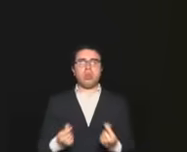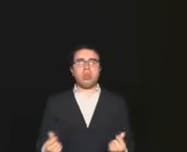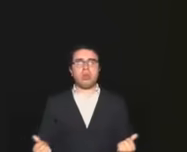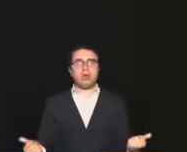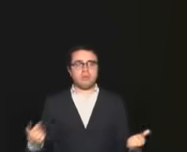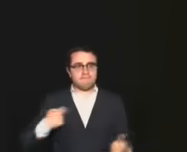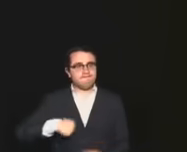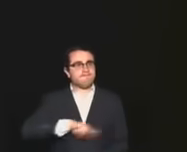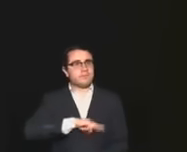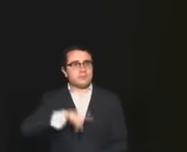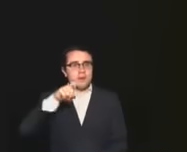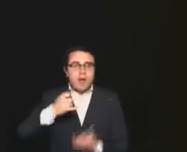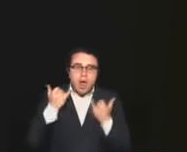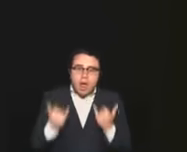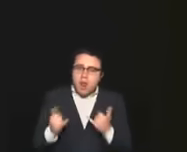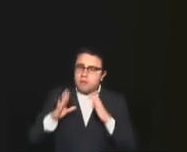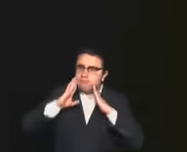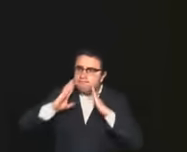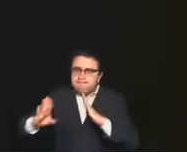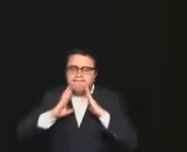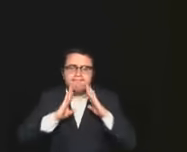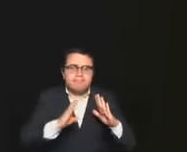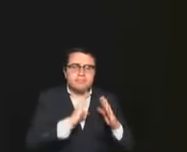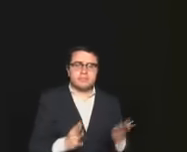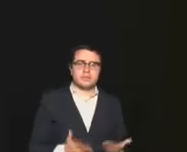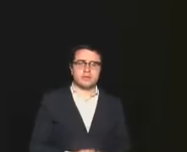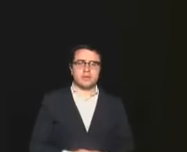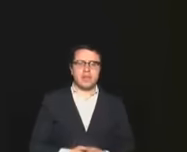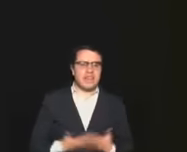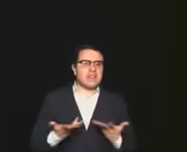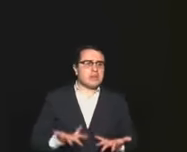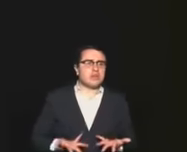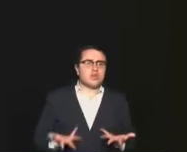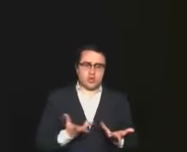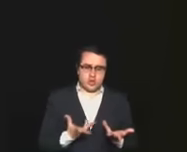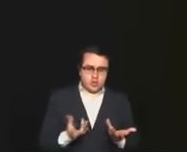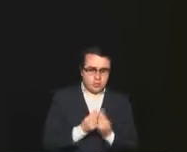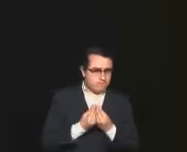no ponemos atención. ¿Dónde está la inteligencia ahí?